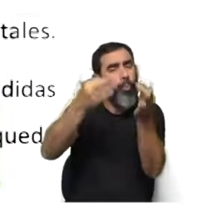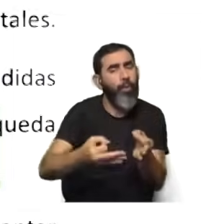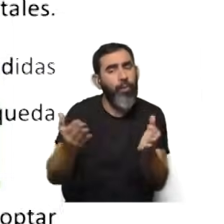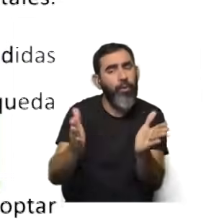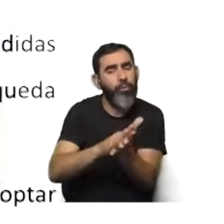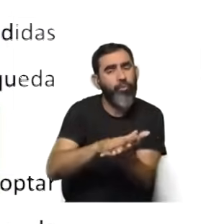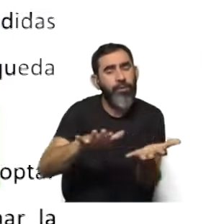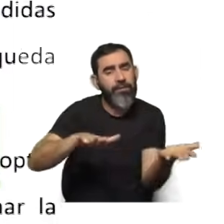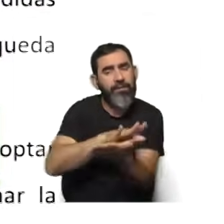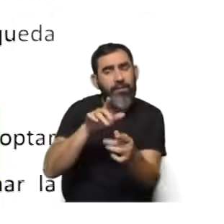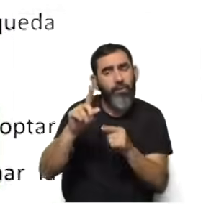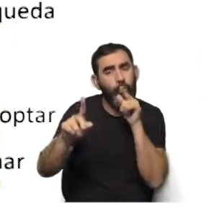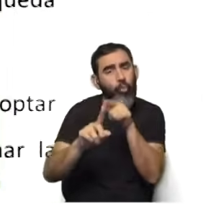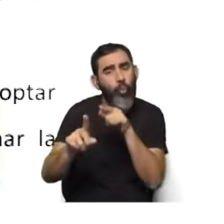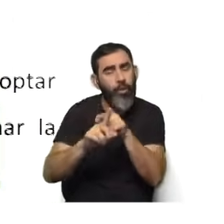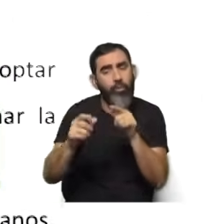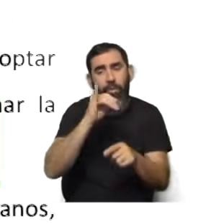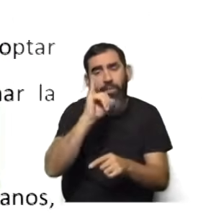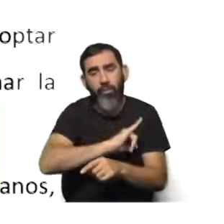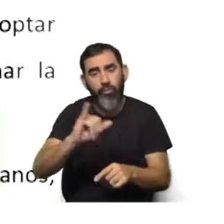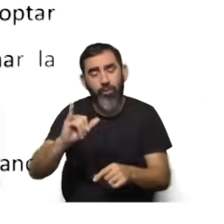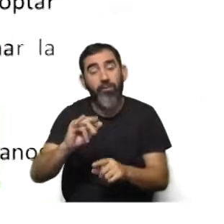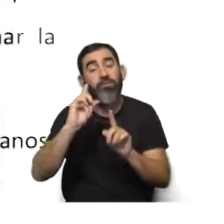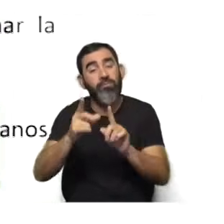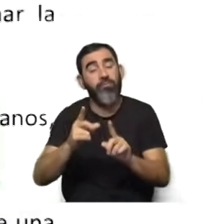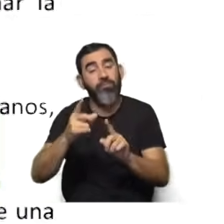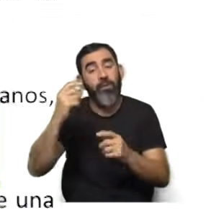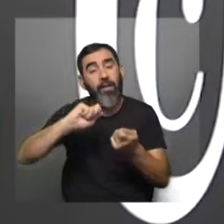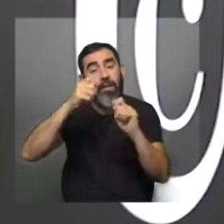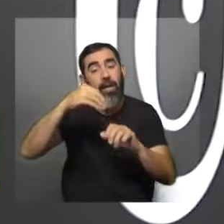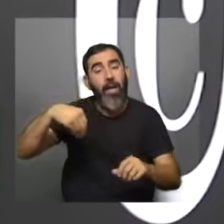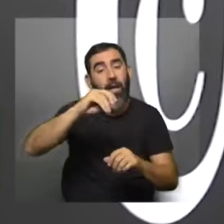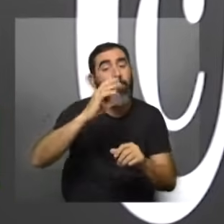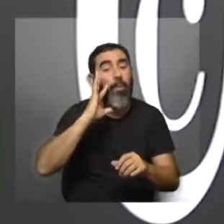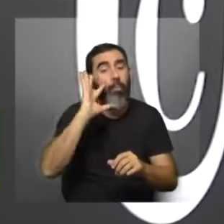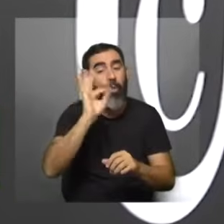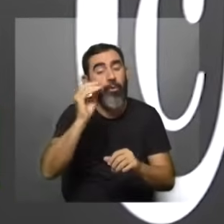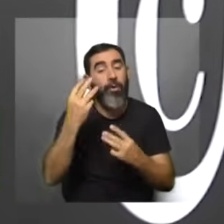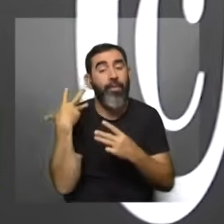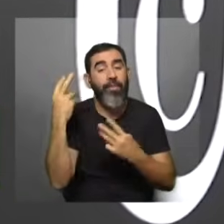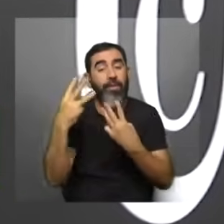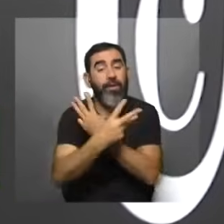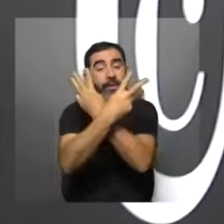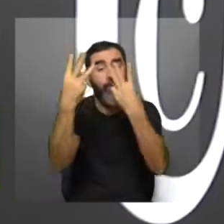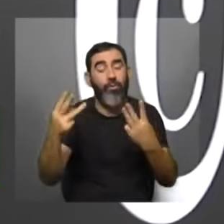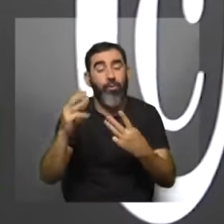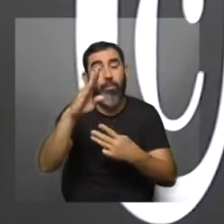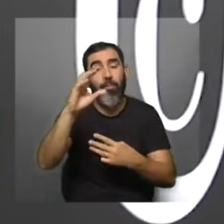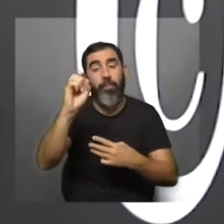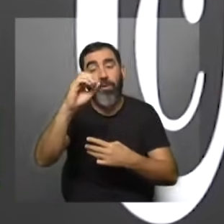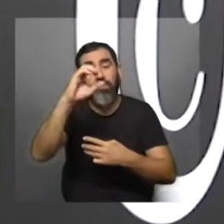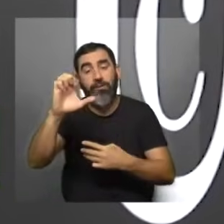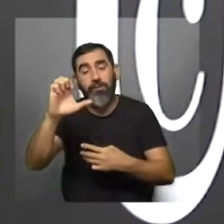las situaciones de acoso laboral denunciadas. Además, se dispuso el traslado preventivo del director general de los servicios